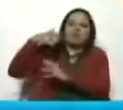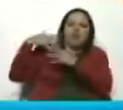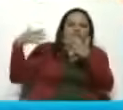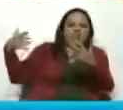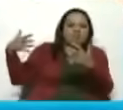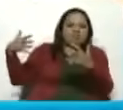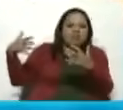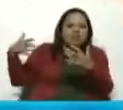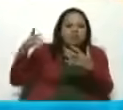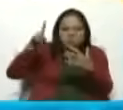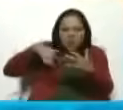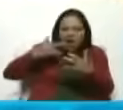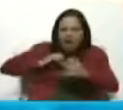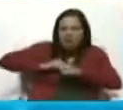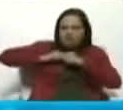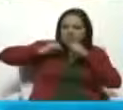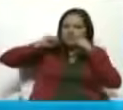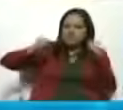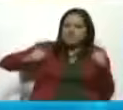podrás ser gigante,